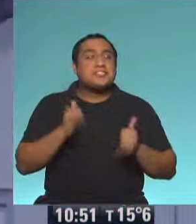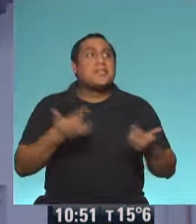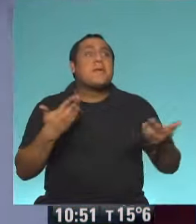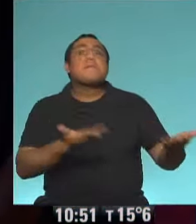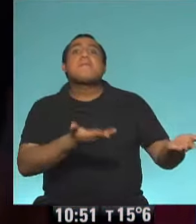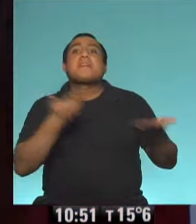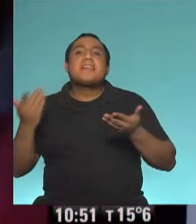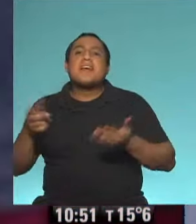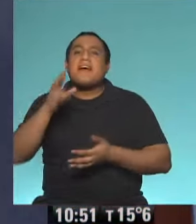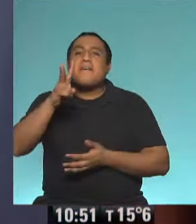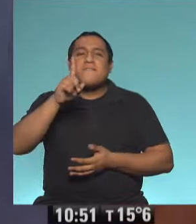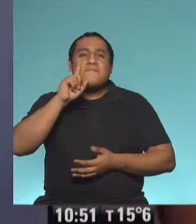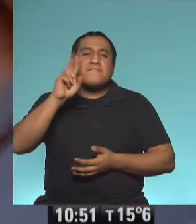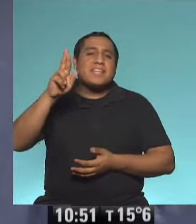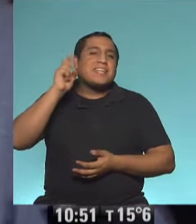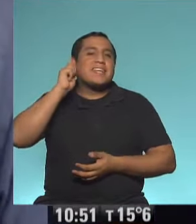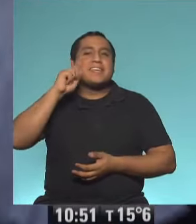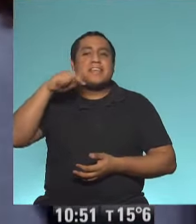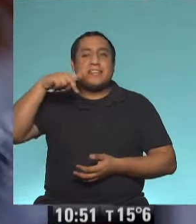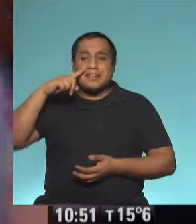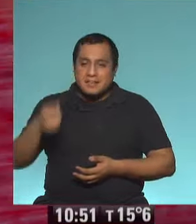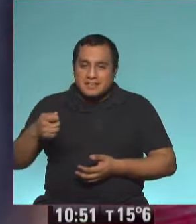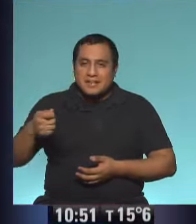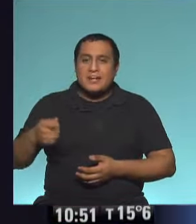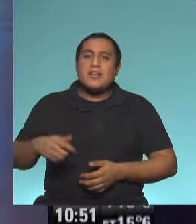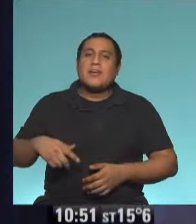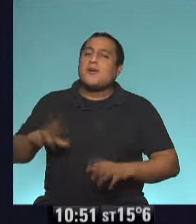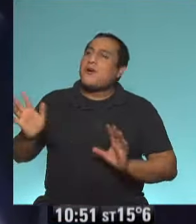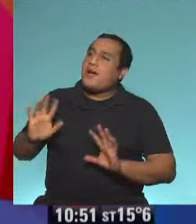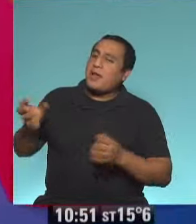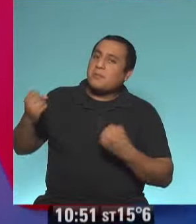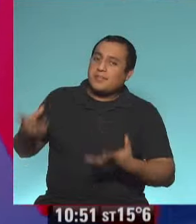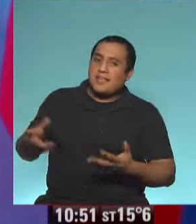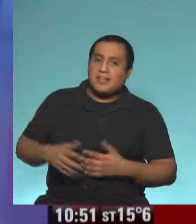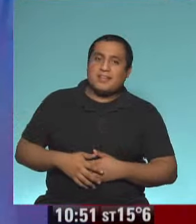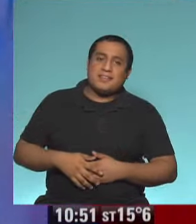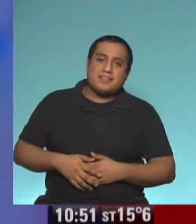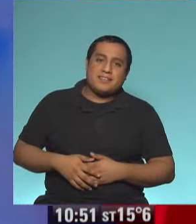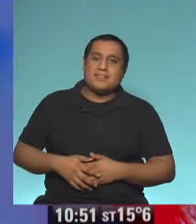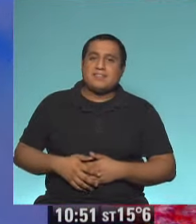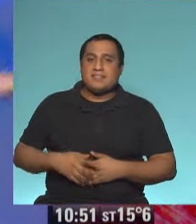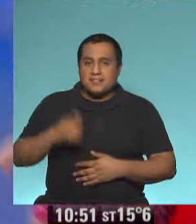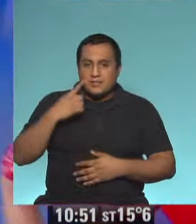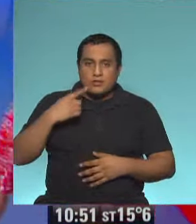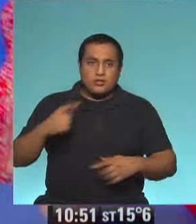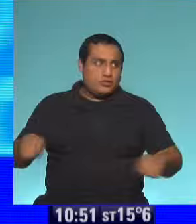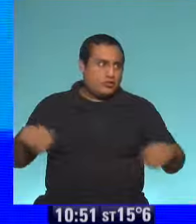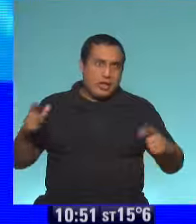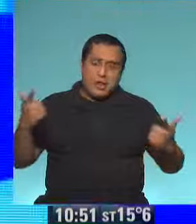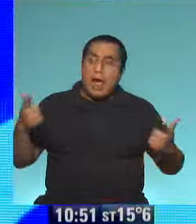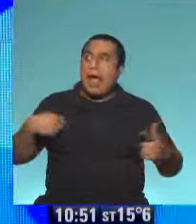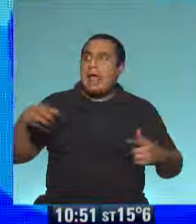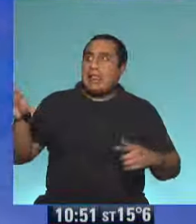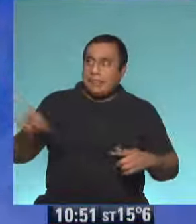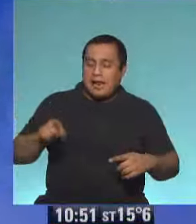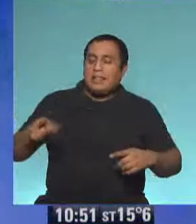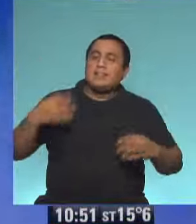Bienvenida, Virginia. Hola, hola, hola. ¿Cómo les va? Nosotros no teníamos la soga. Menos mal que trajo Virginia. Menos mal. Sí,